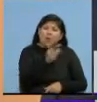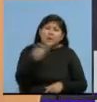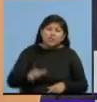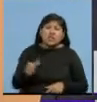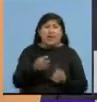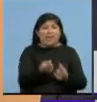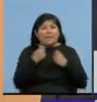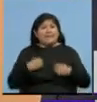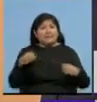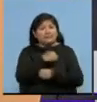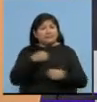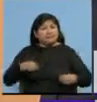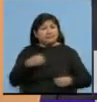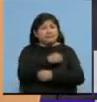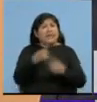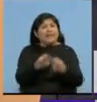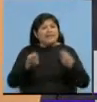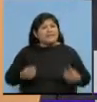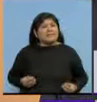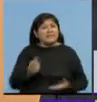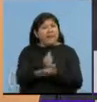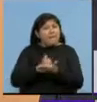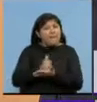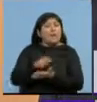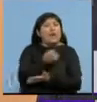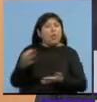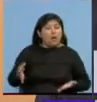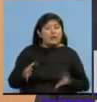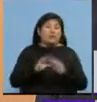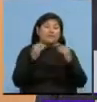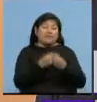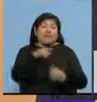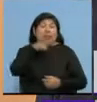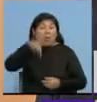total, aproximadamente hay casi 300 pacientes en lista de esperas. Y